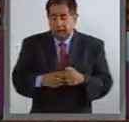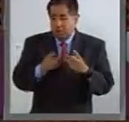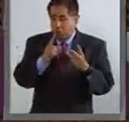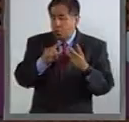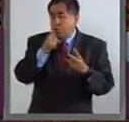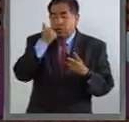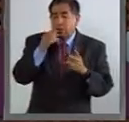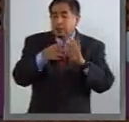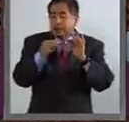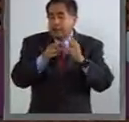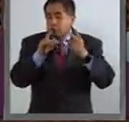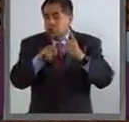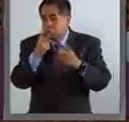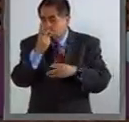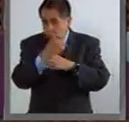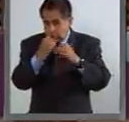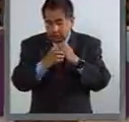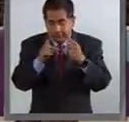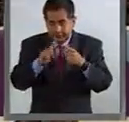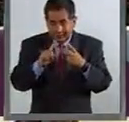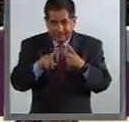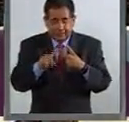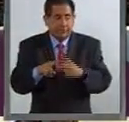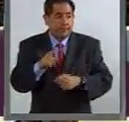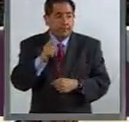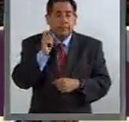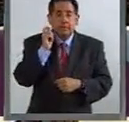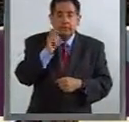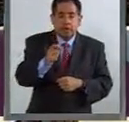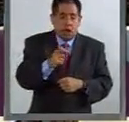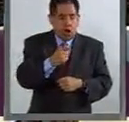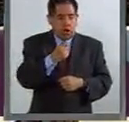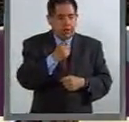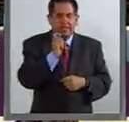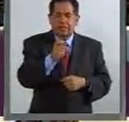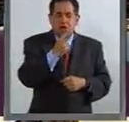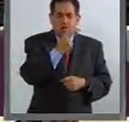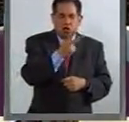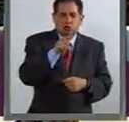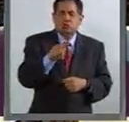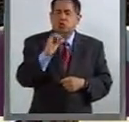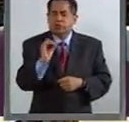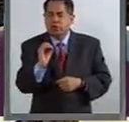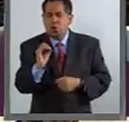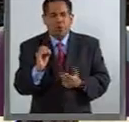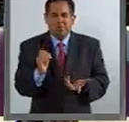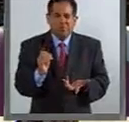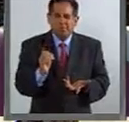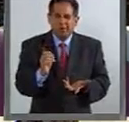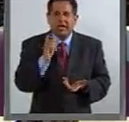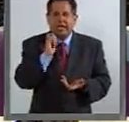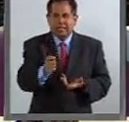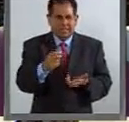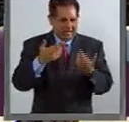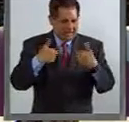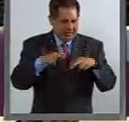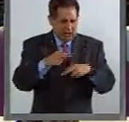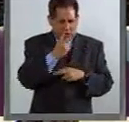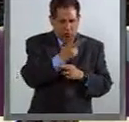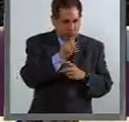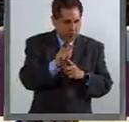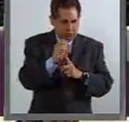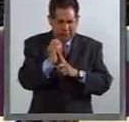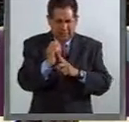quería destacar es que en la representación 2.0, lo que lo distingue a este tipo de representación es